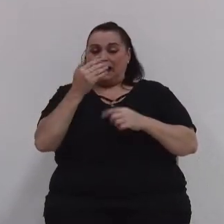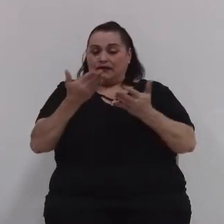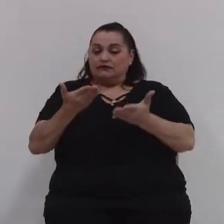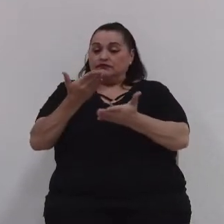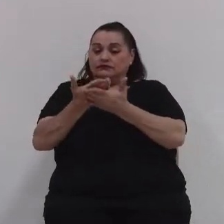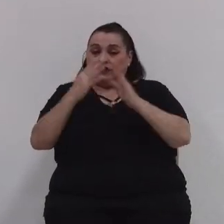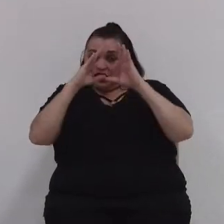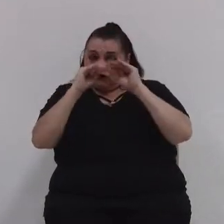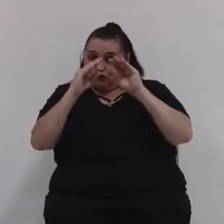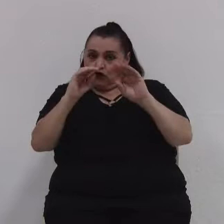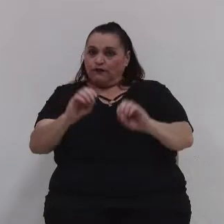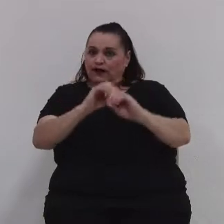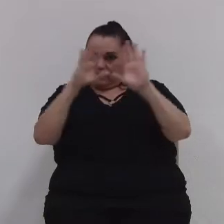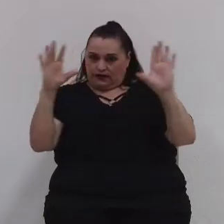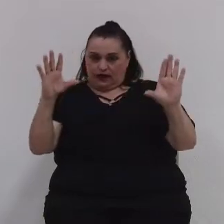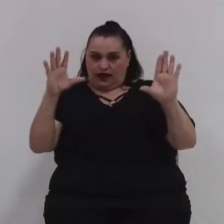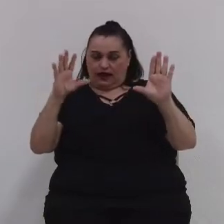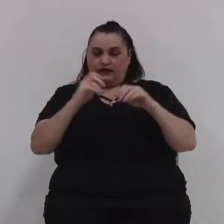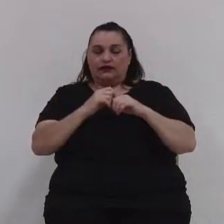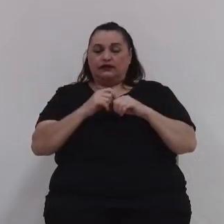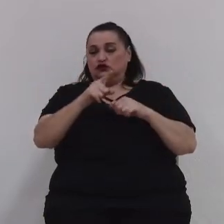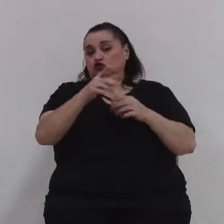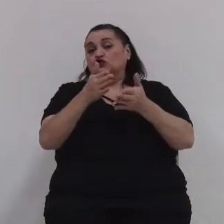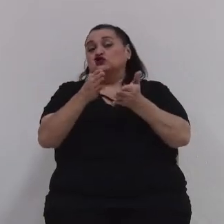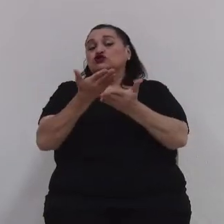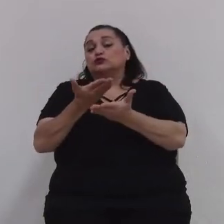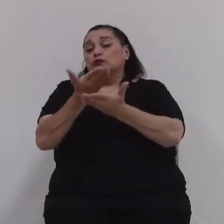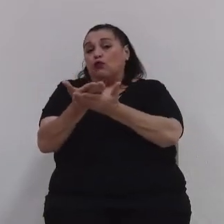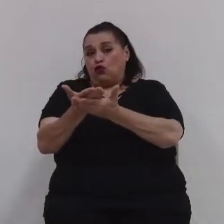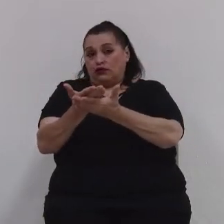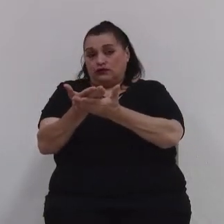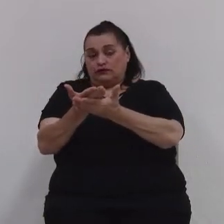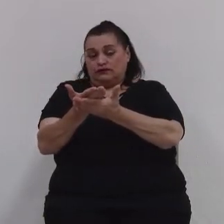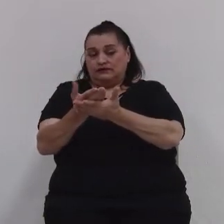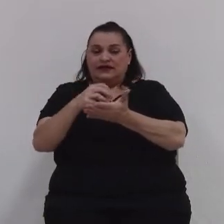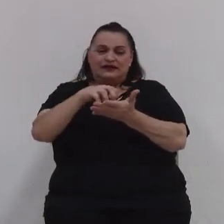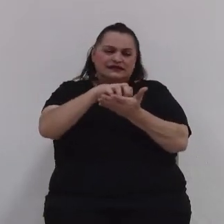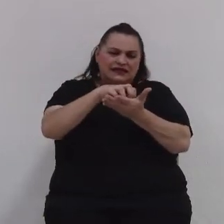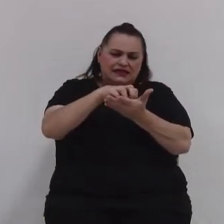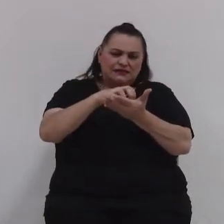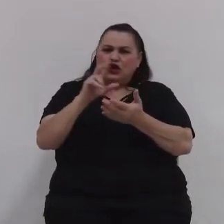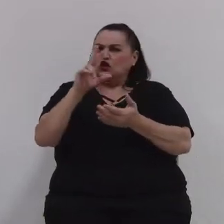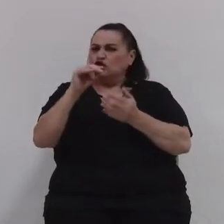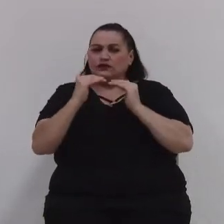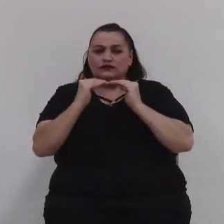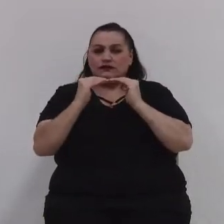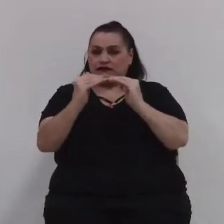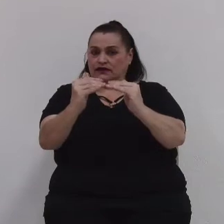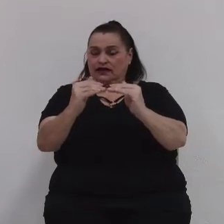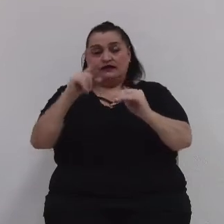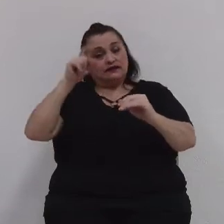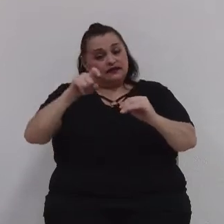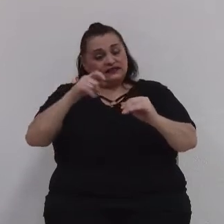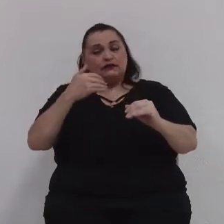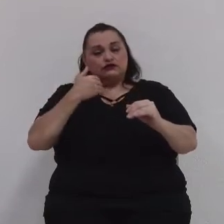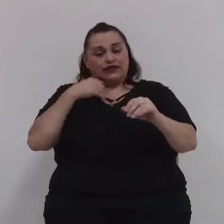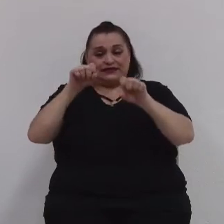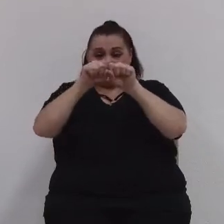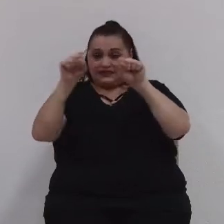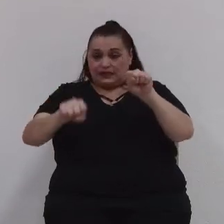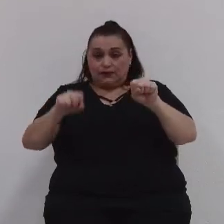informe nos aclara, nos pone de frente, la incertidumbre y la inestabilidad. Necesitamos tener un sistema